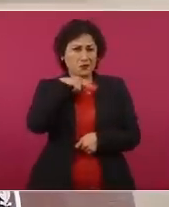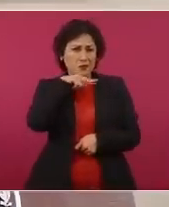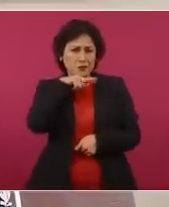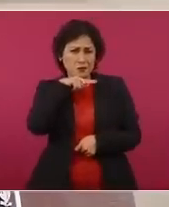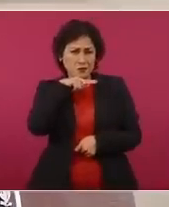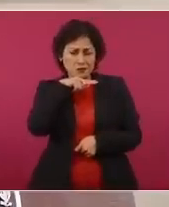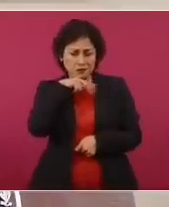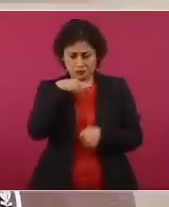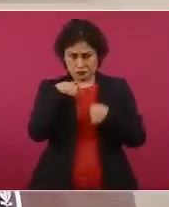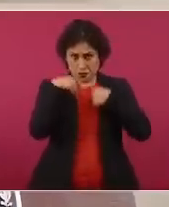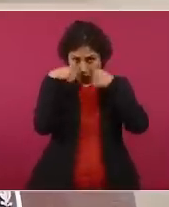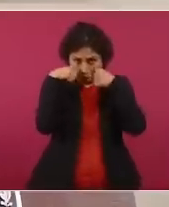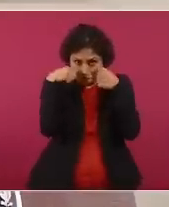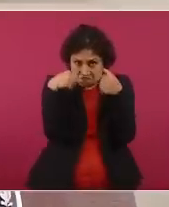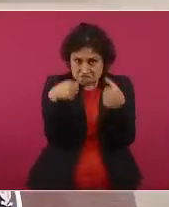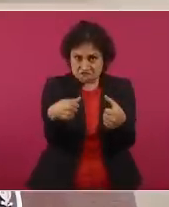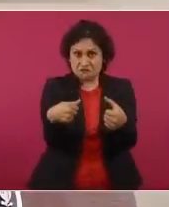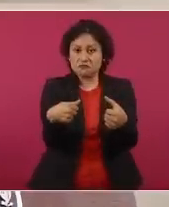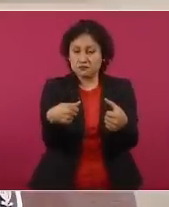Tengo que estar